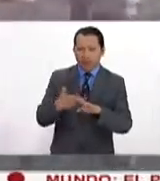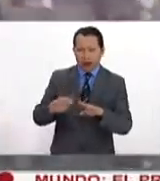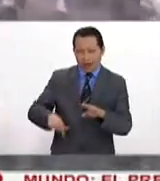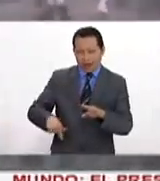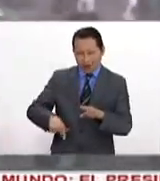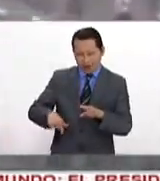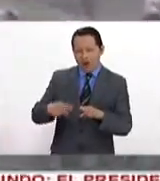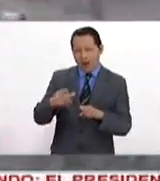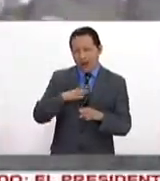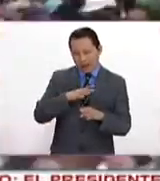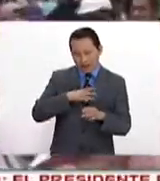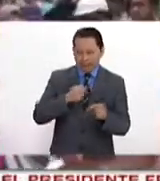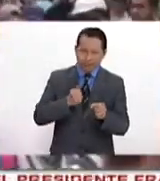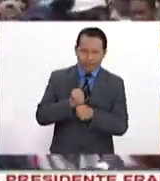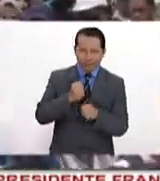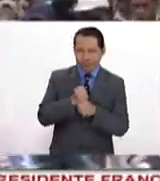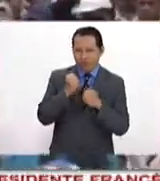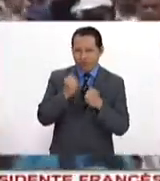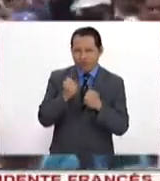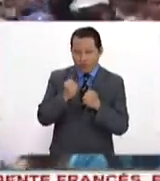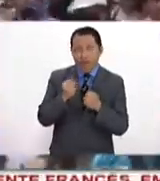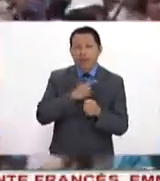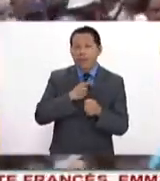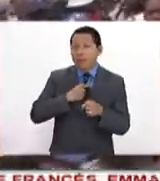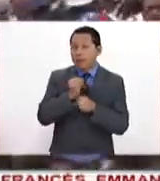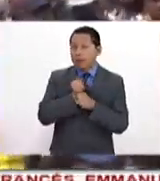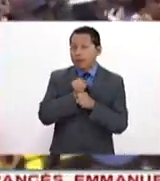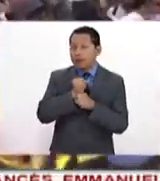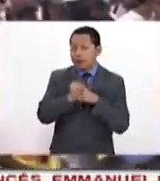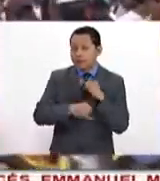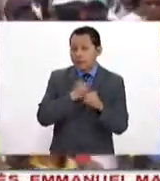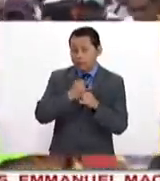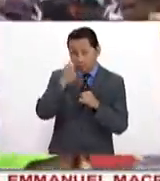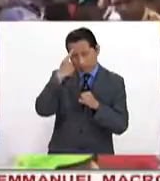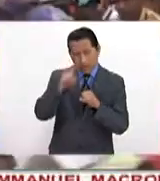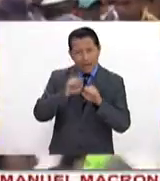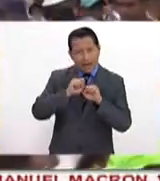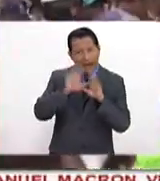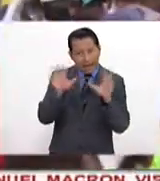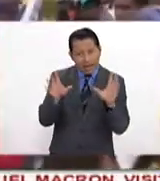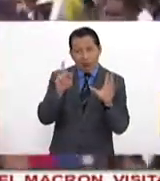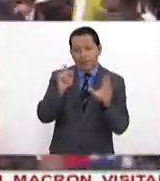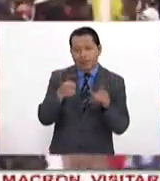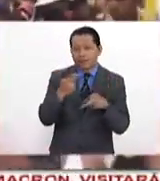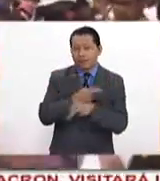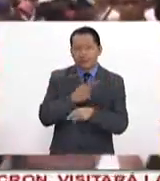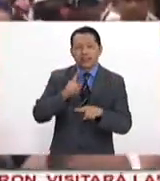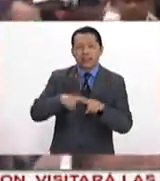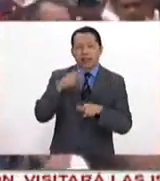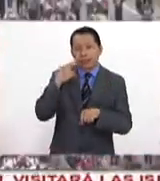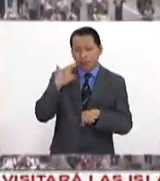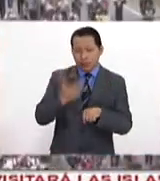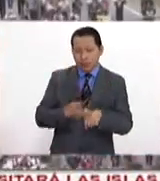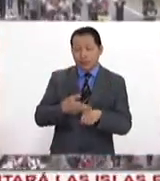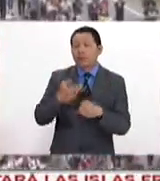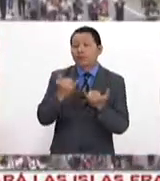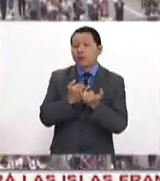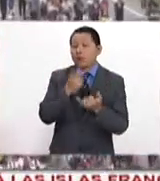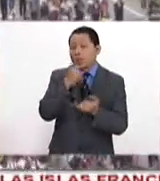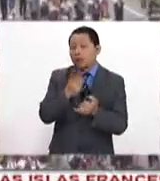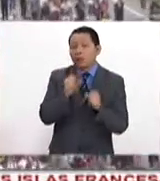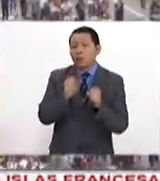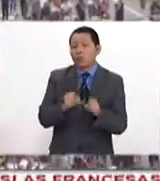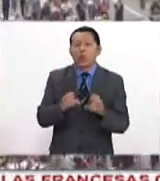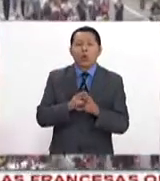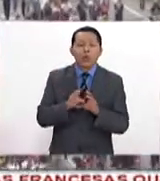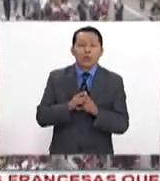dijo, es necesario iniciar una investigación internacional sobre el caso para esclarecer los hechos y deslindar responsabilidades. Aseguró que esto solo